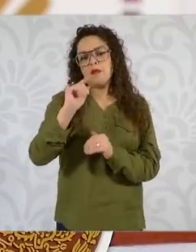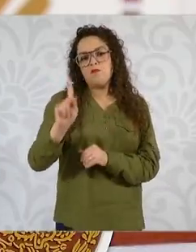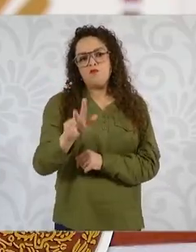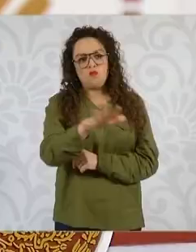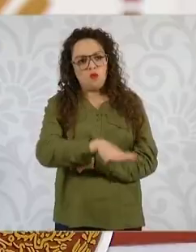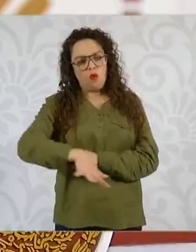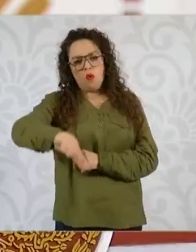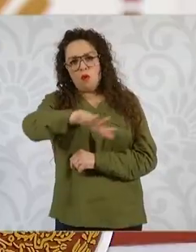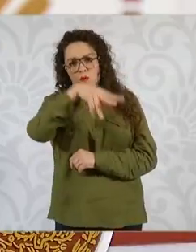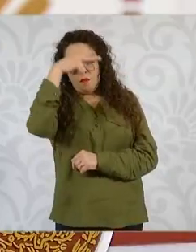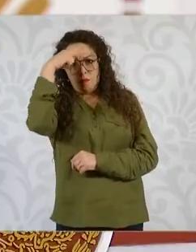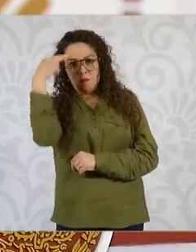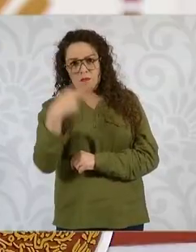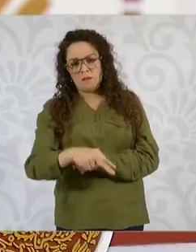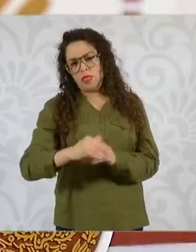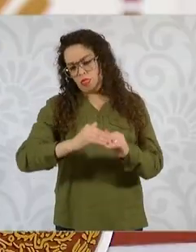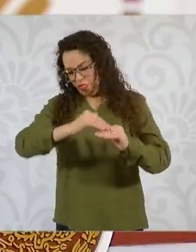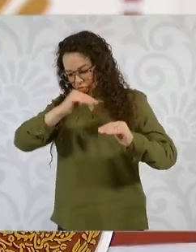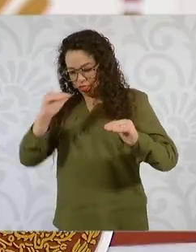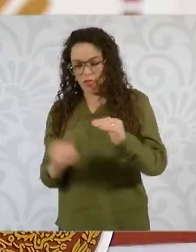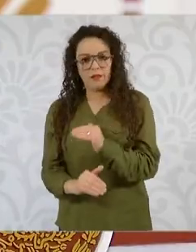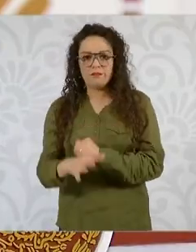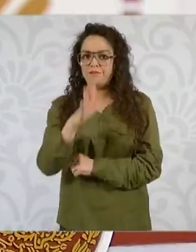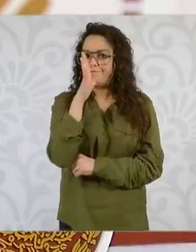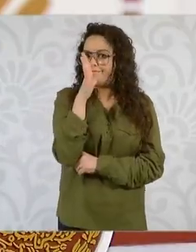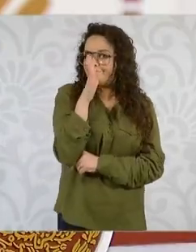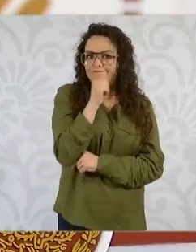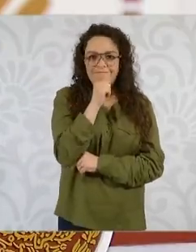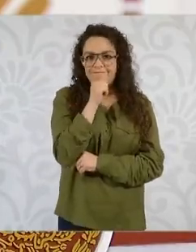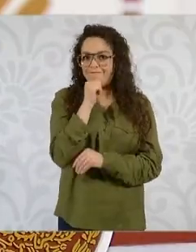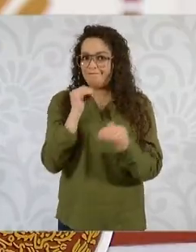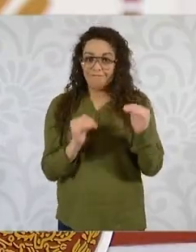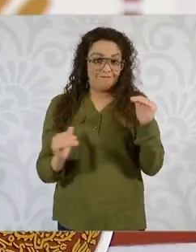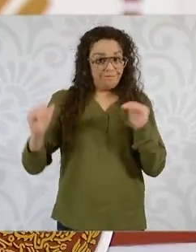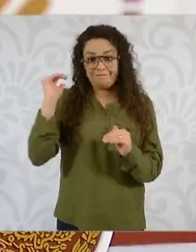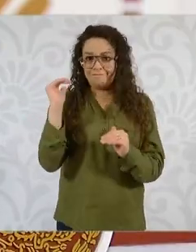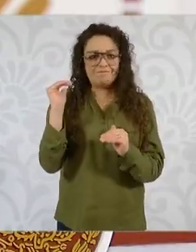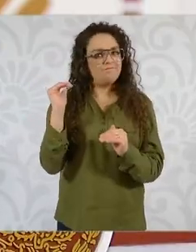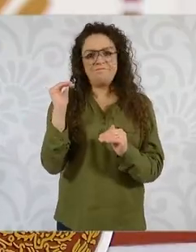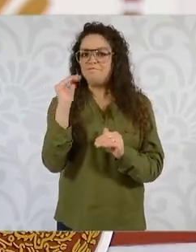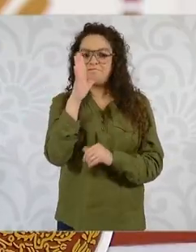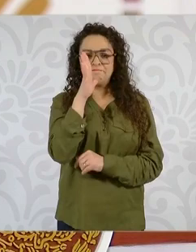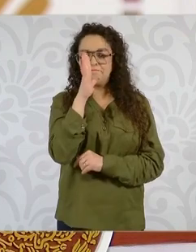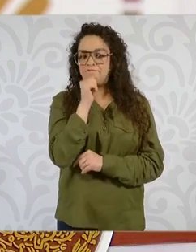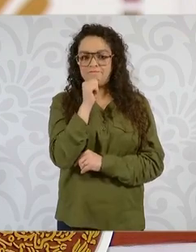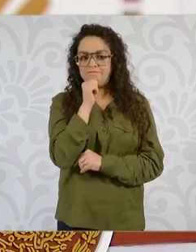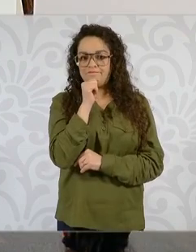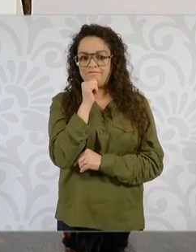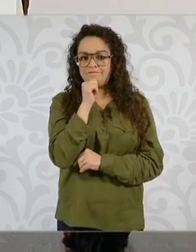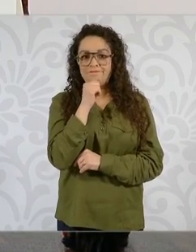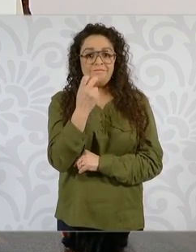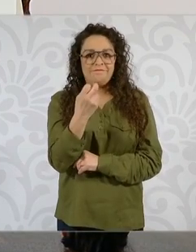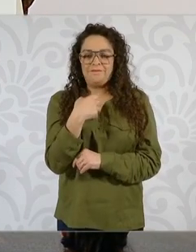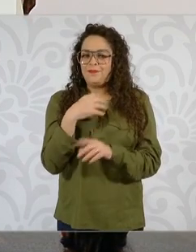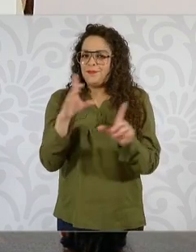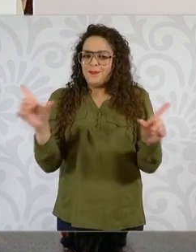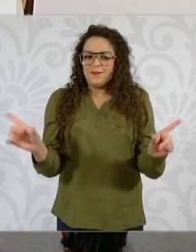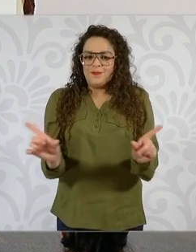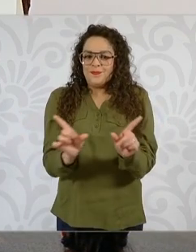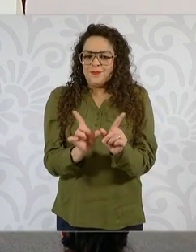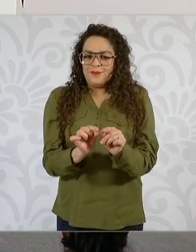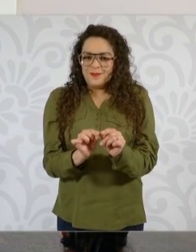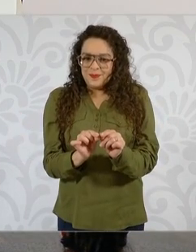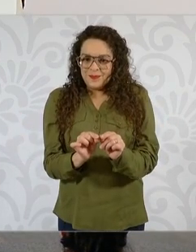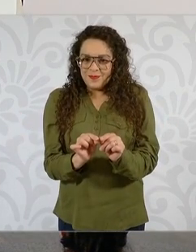México y del poder reformador que está en el Congreso. Con eso me quedo, porque